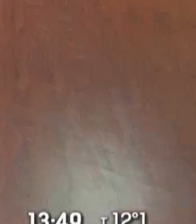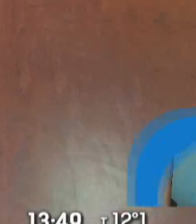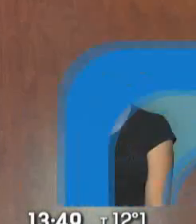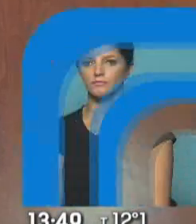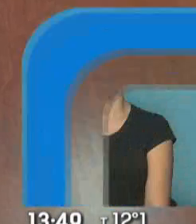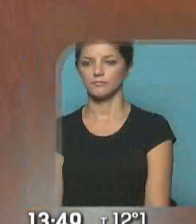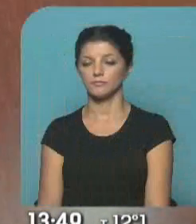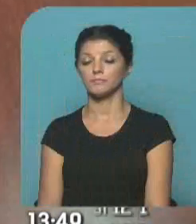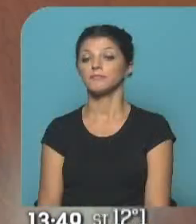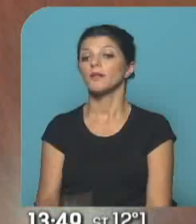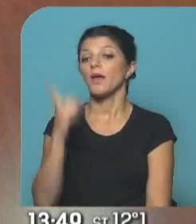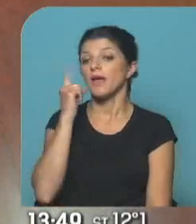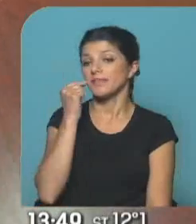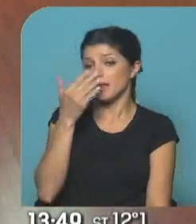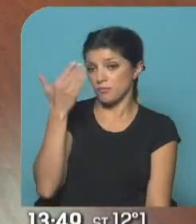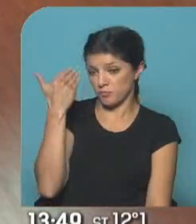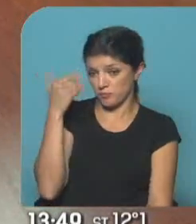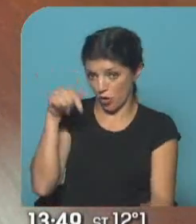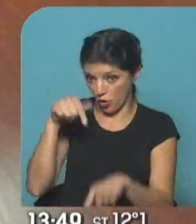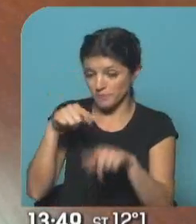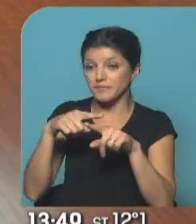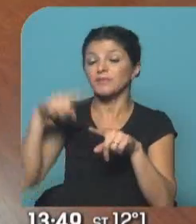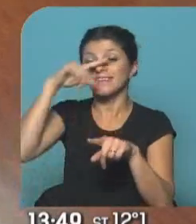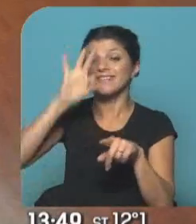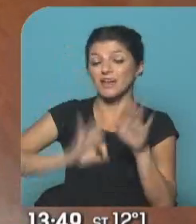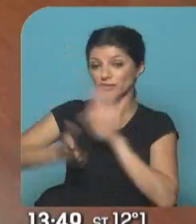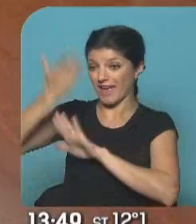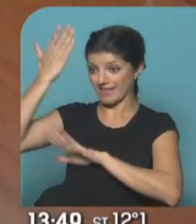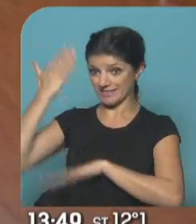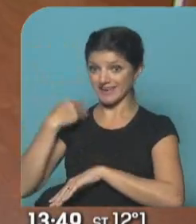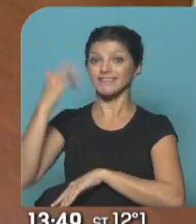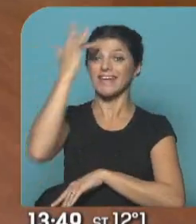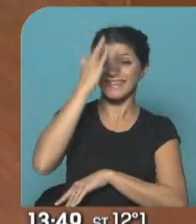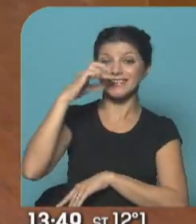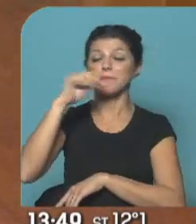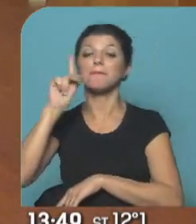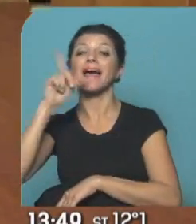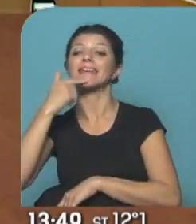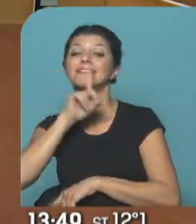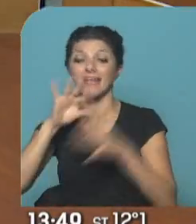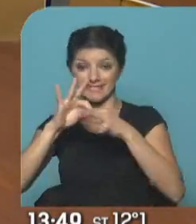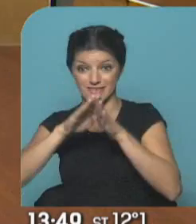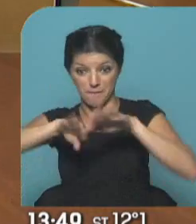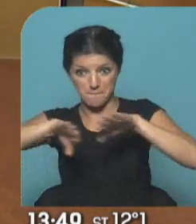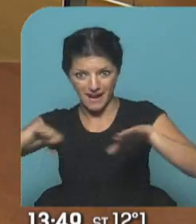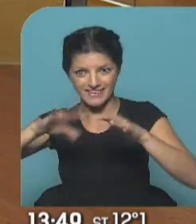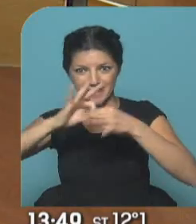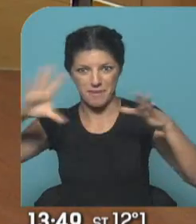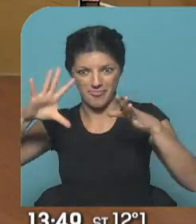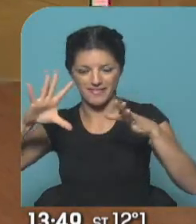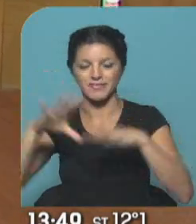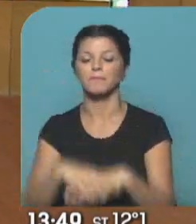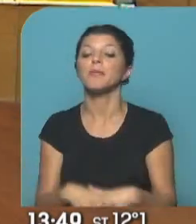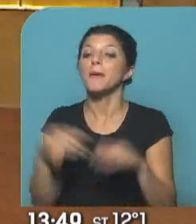En estos días se cumplieron 70 años de la partición de India y Pakistán y también de la independencia. Sin embargo, la tensión entre